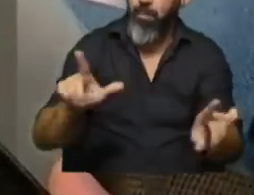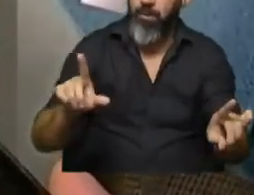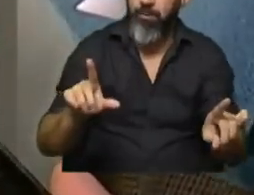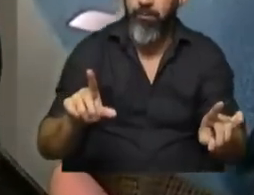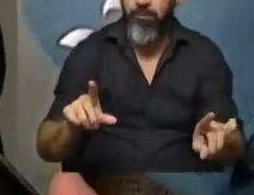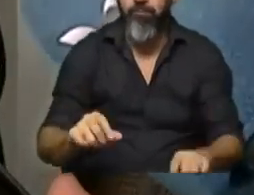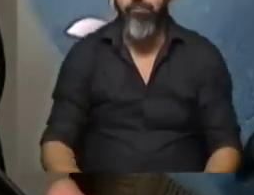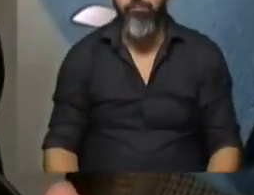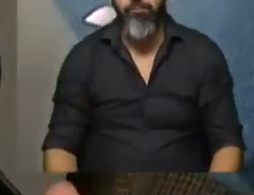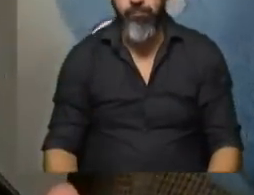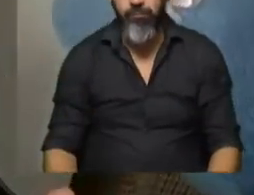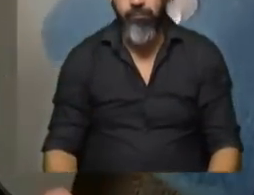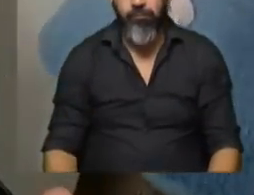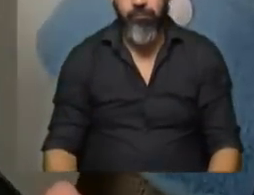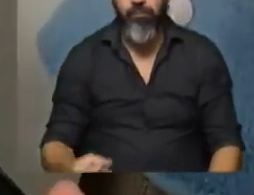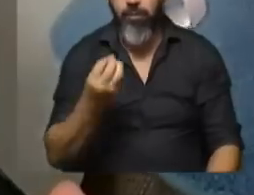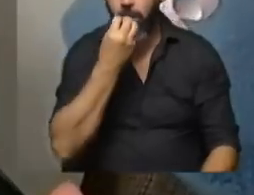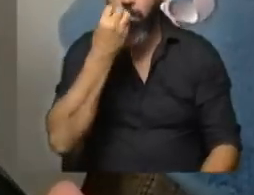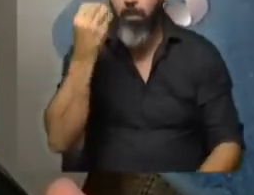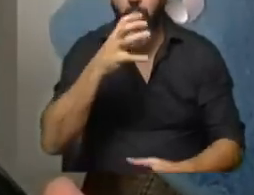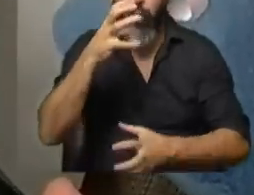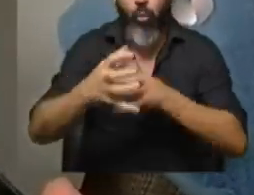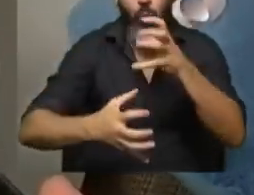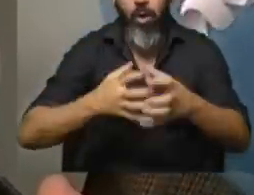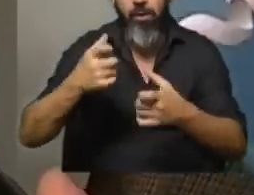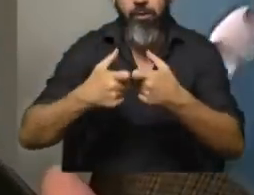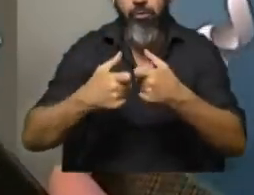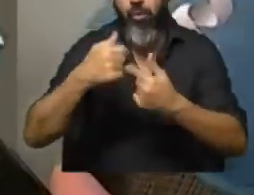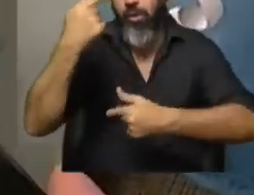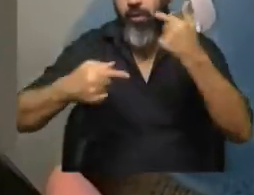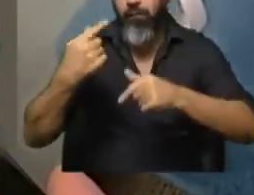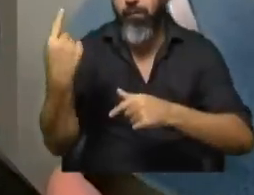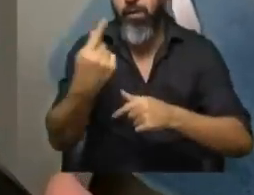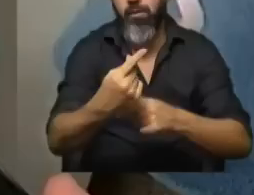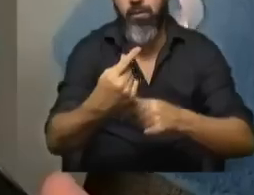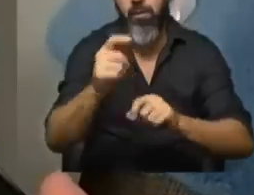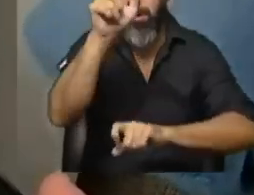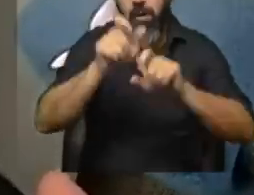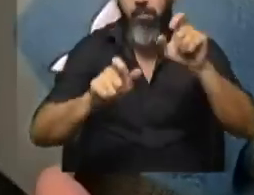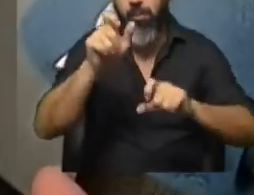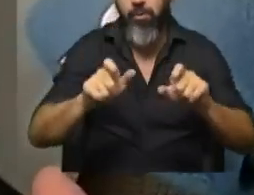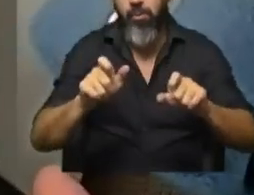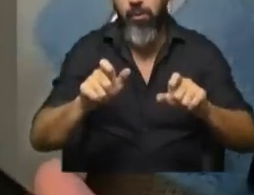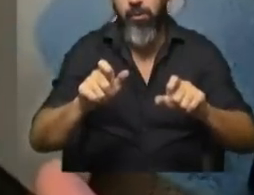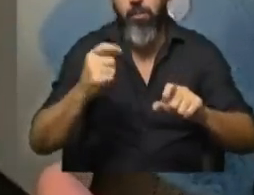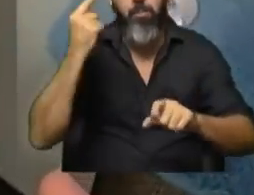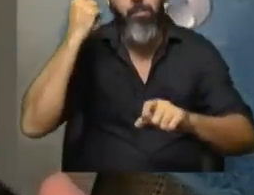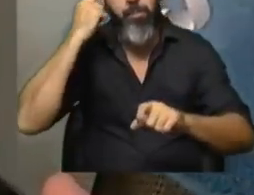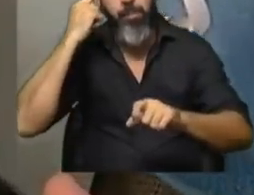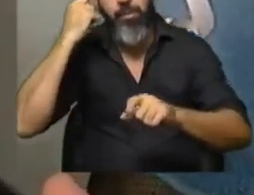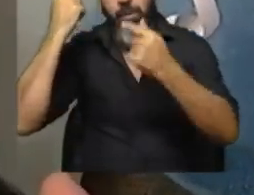precisamente lo mejor de esta coalición es que somos diferentes y que mucha gente que piensa